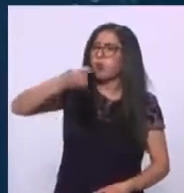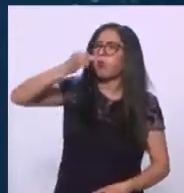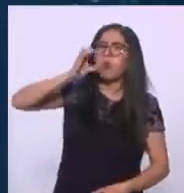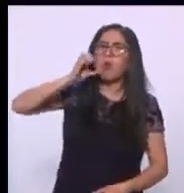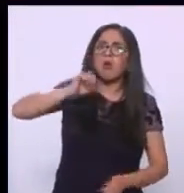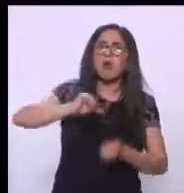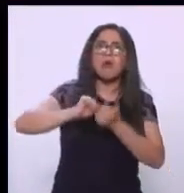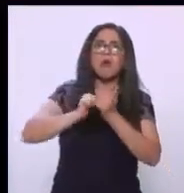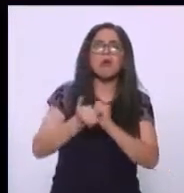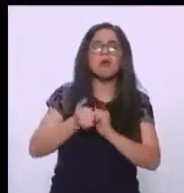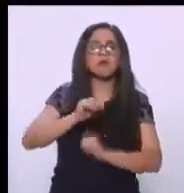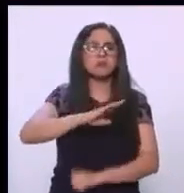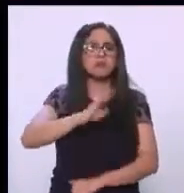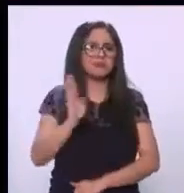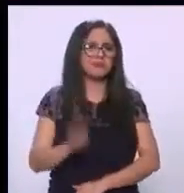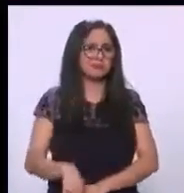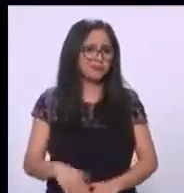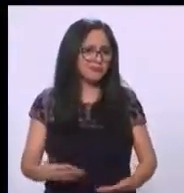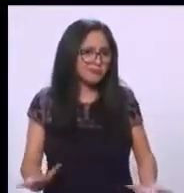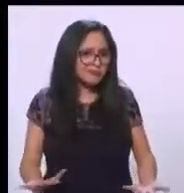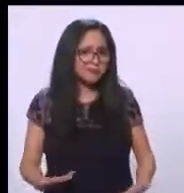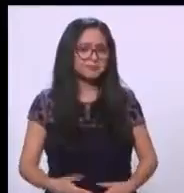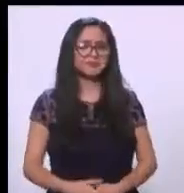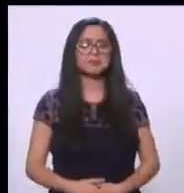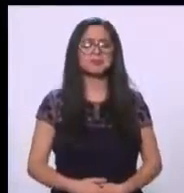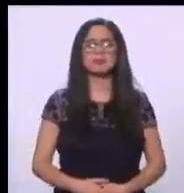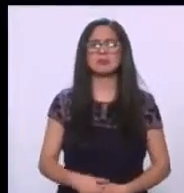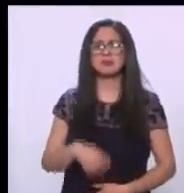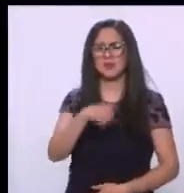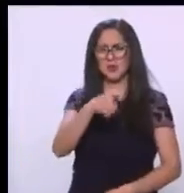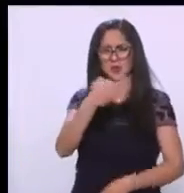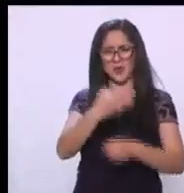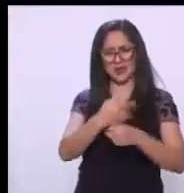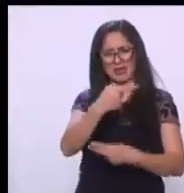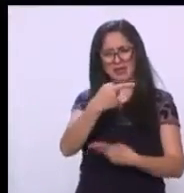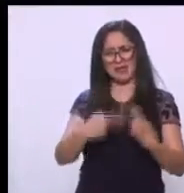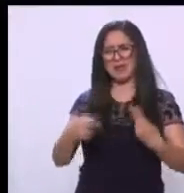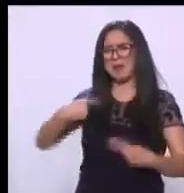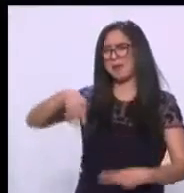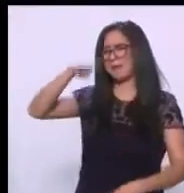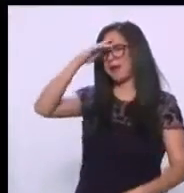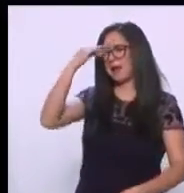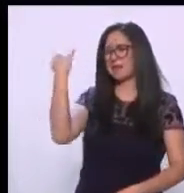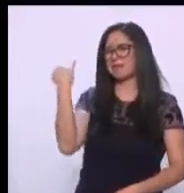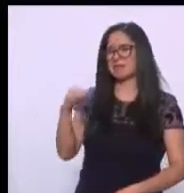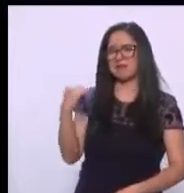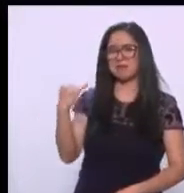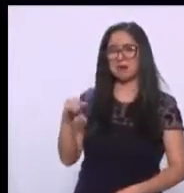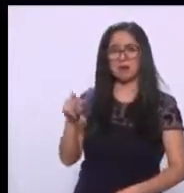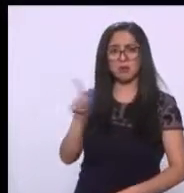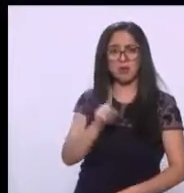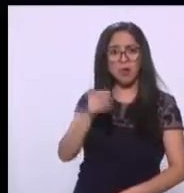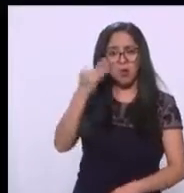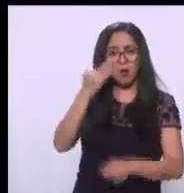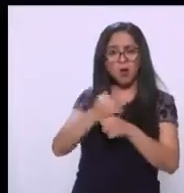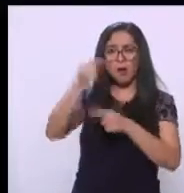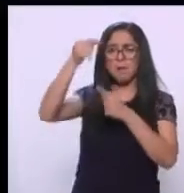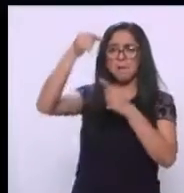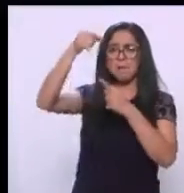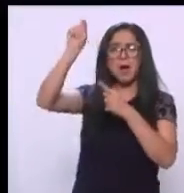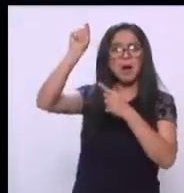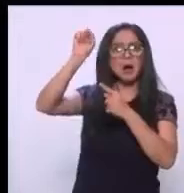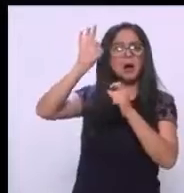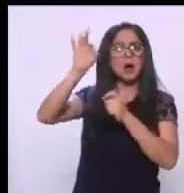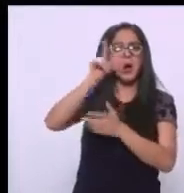muere. Suena absurdo, pero es muy grave porque hay personas destacadas que tienen su palomita azul en Twitter e incluso que son presidentes de